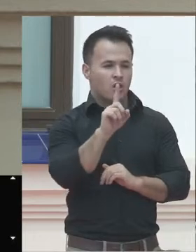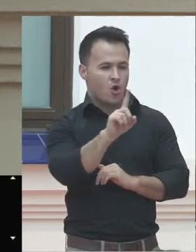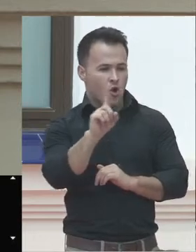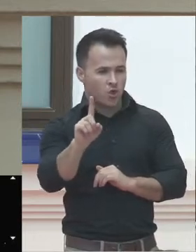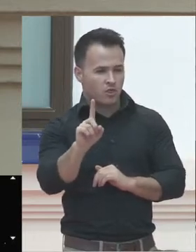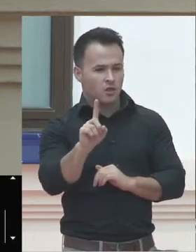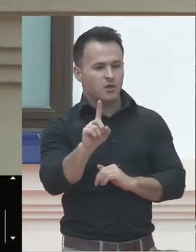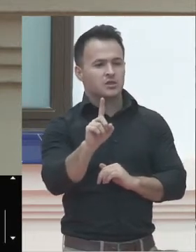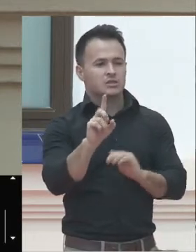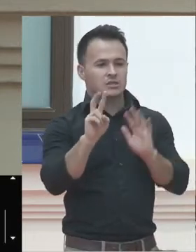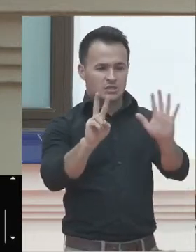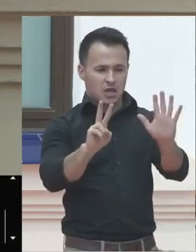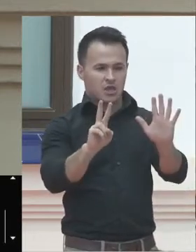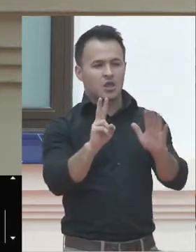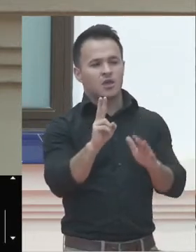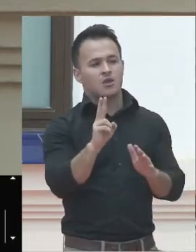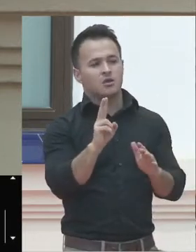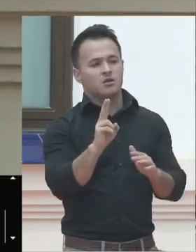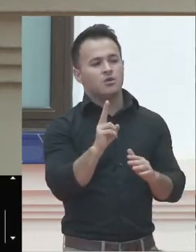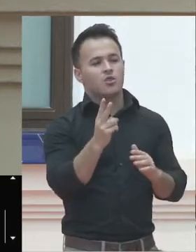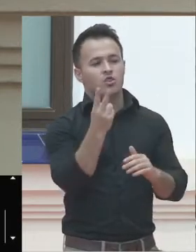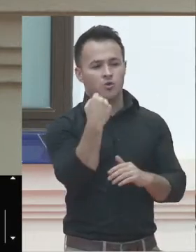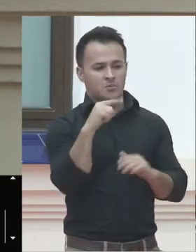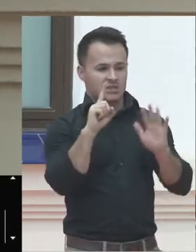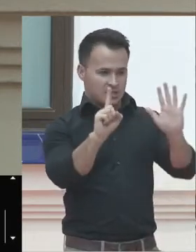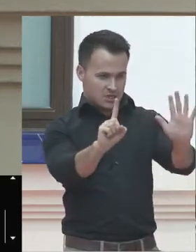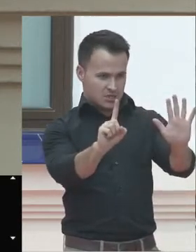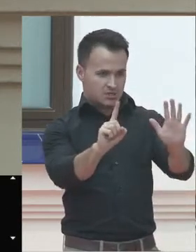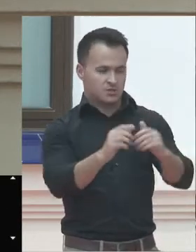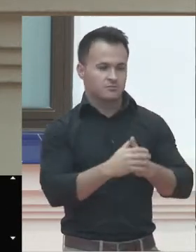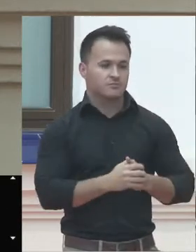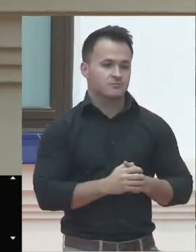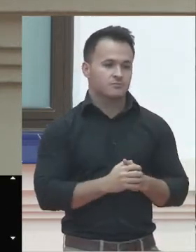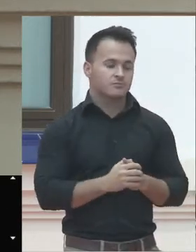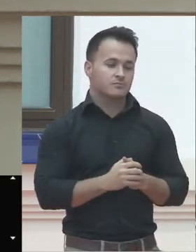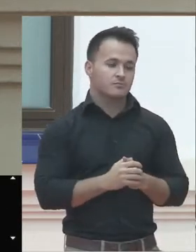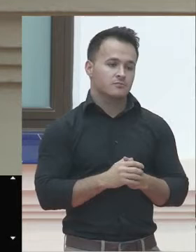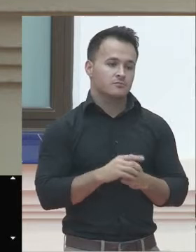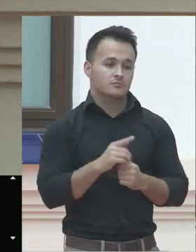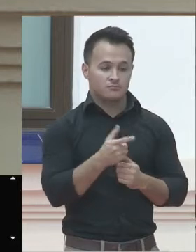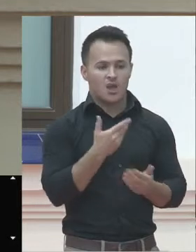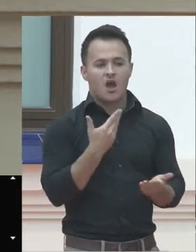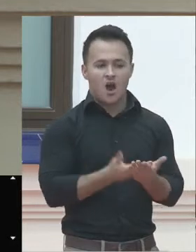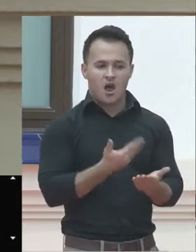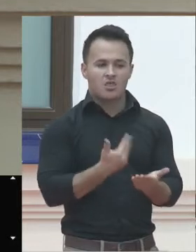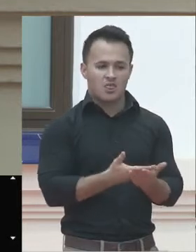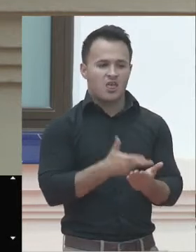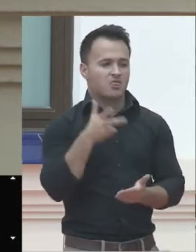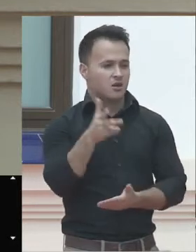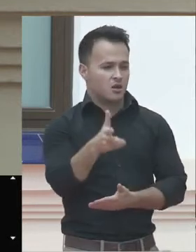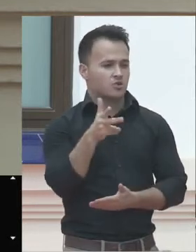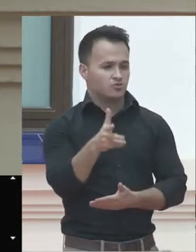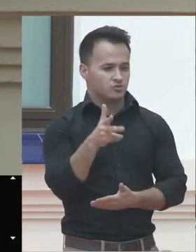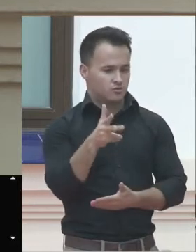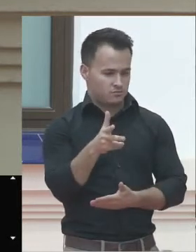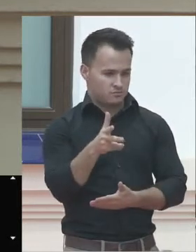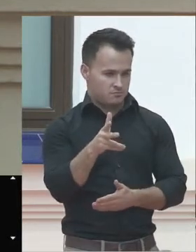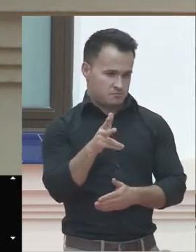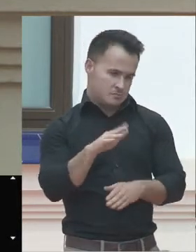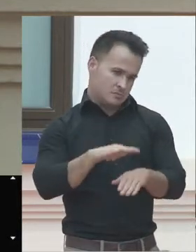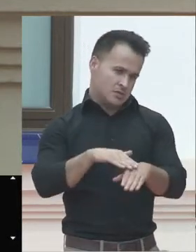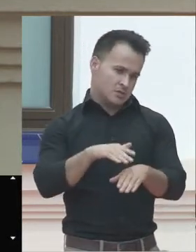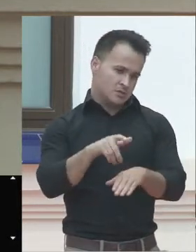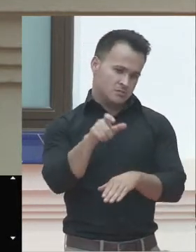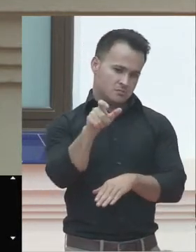1107 del año 2006, que entró en vigor en el año 2008 y que le garantiza una serie de derechos a